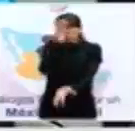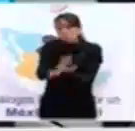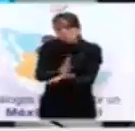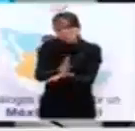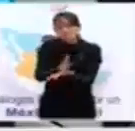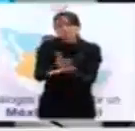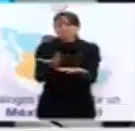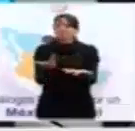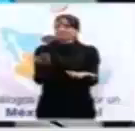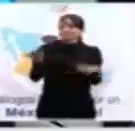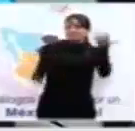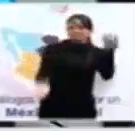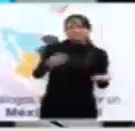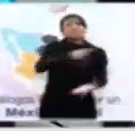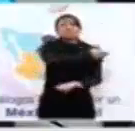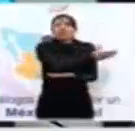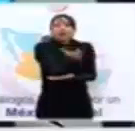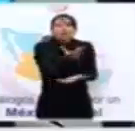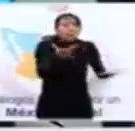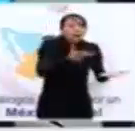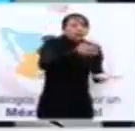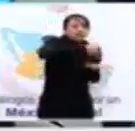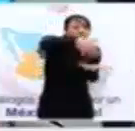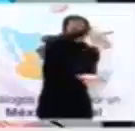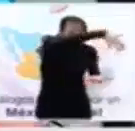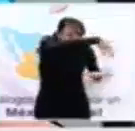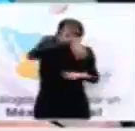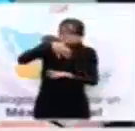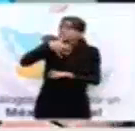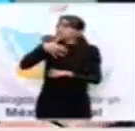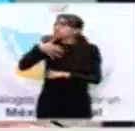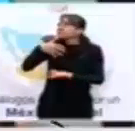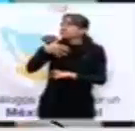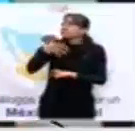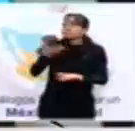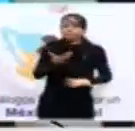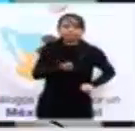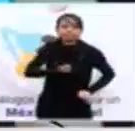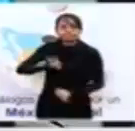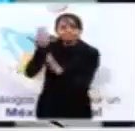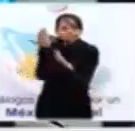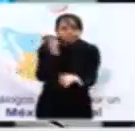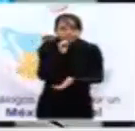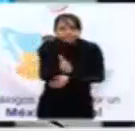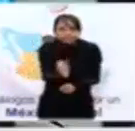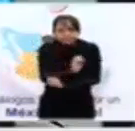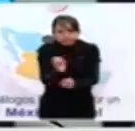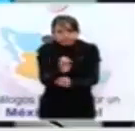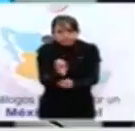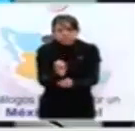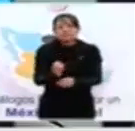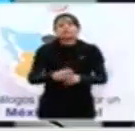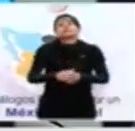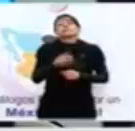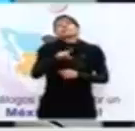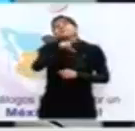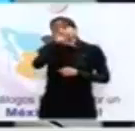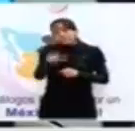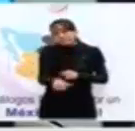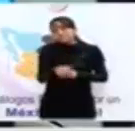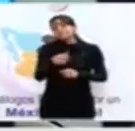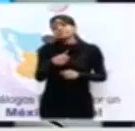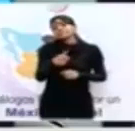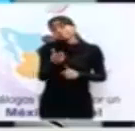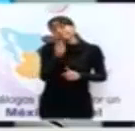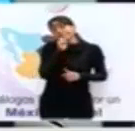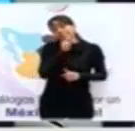anotaban al campo en su crecimiento. Y entonces son las lecturas que va dando el gobierno y que va presentando en función del concepto que